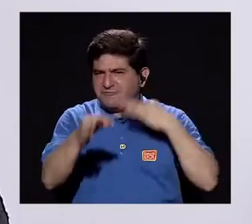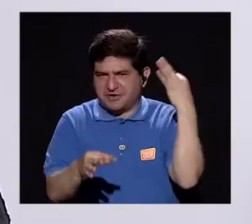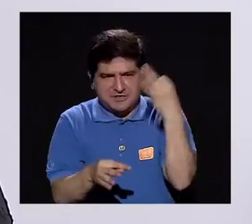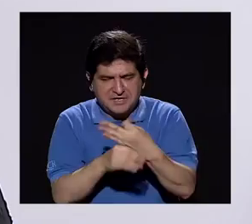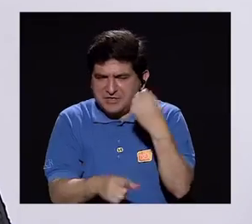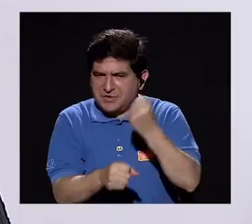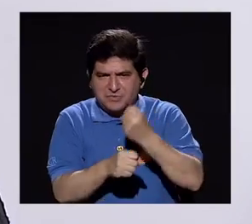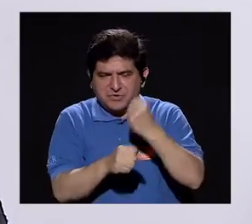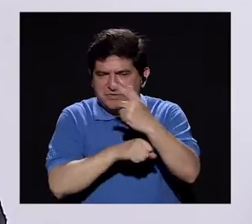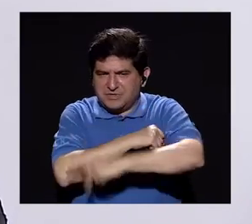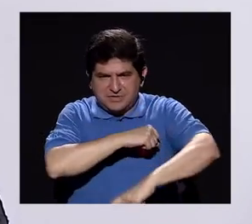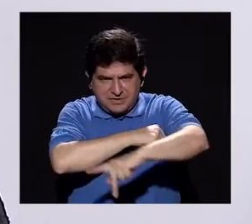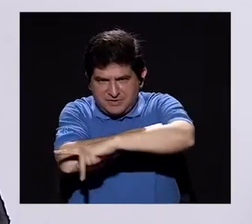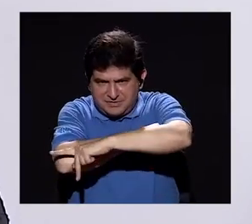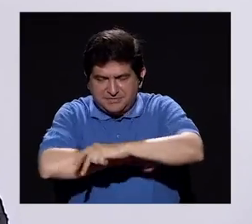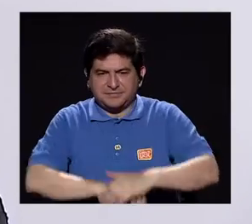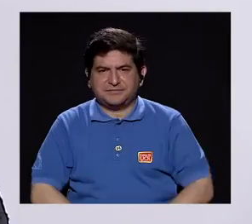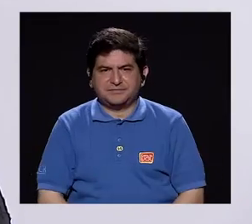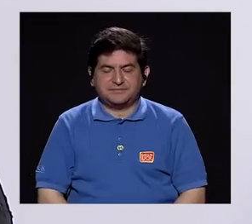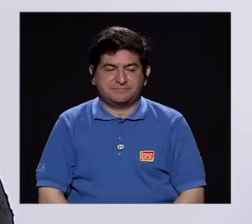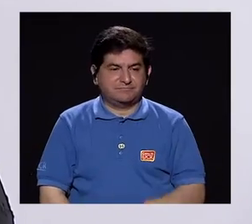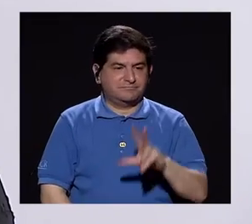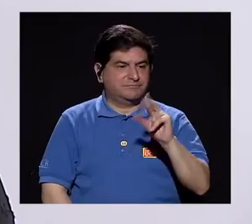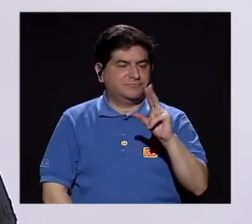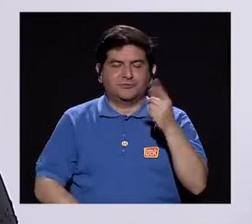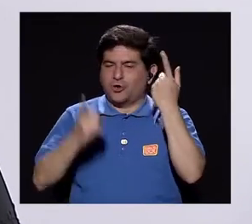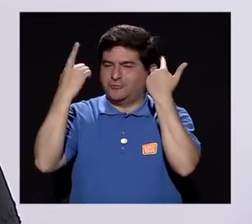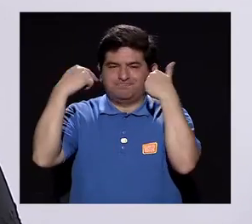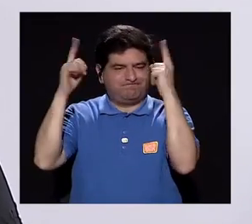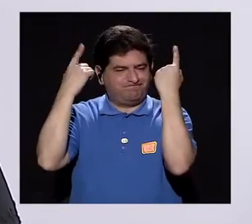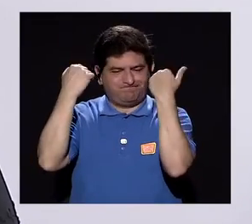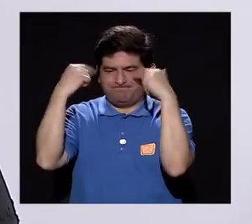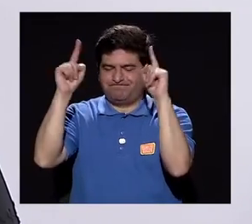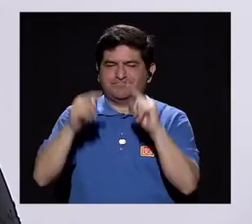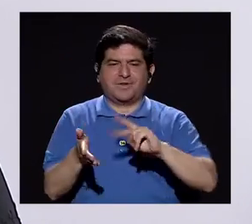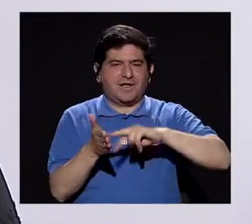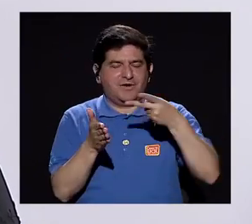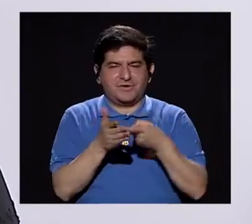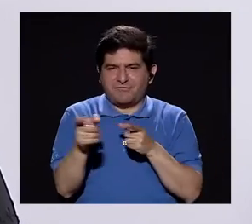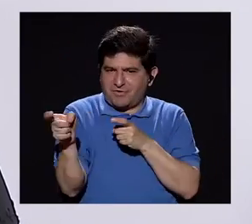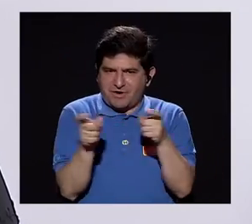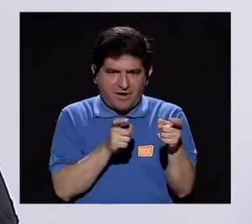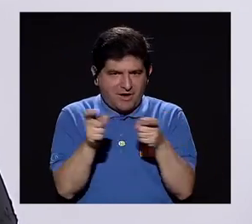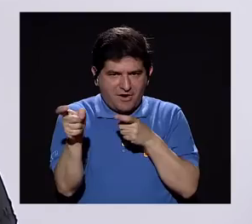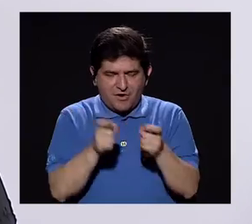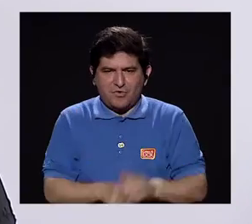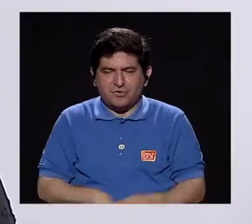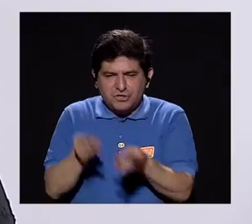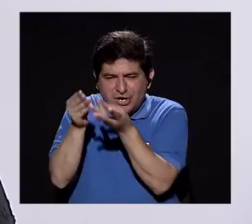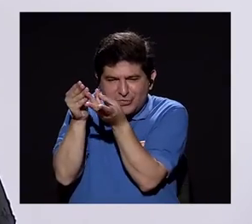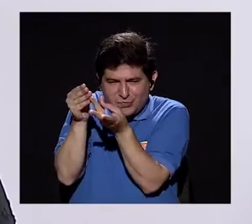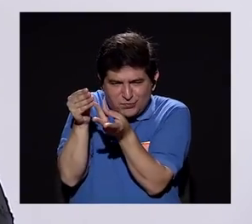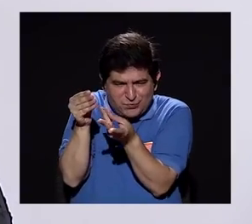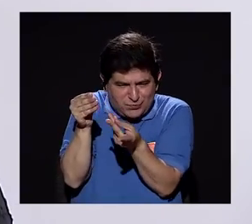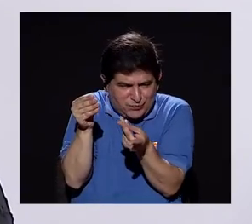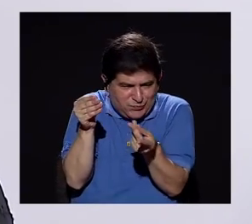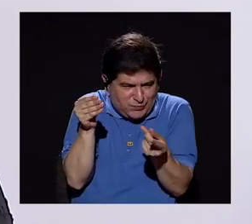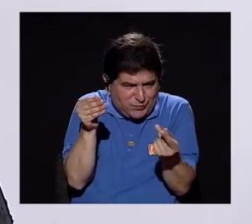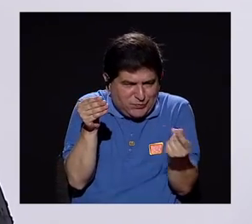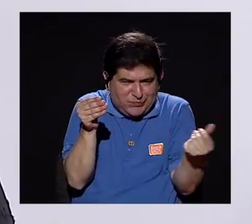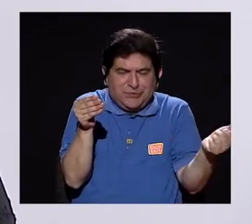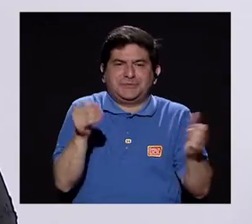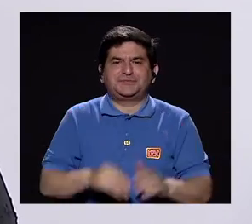vertederos etcétera que han operado en nuestro país este no han sido tan exitosos verdad en la parte del manejo de esos